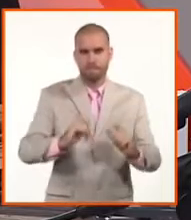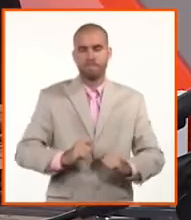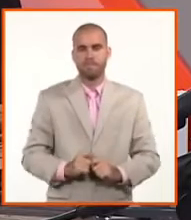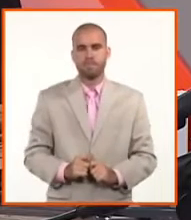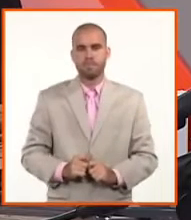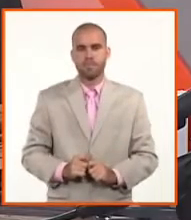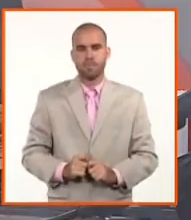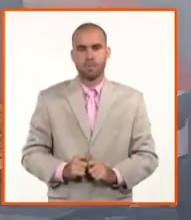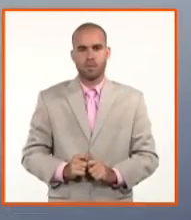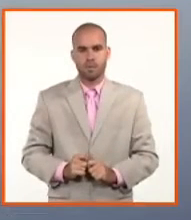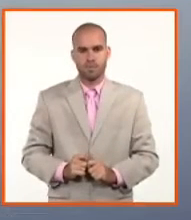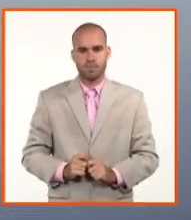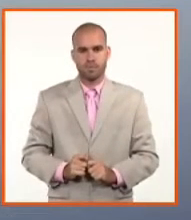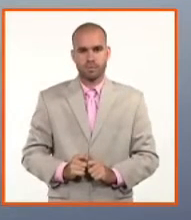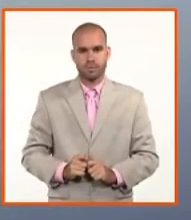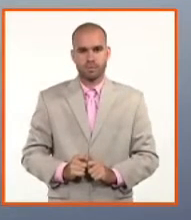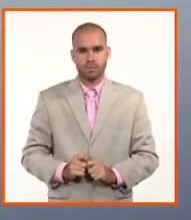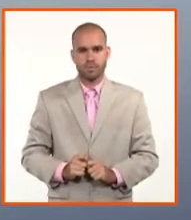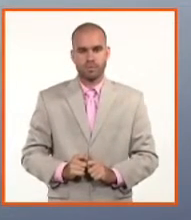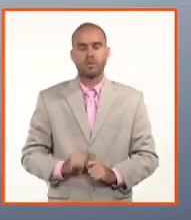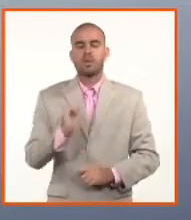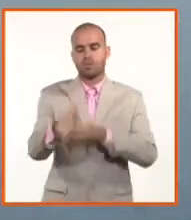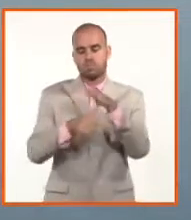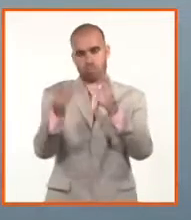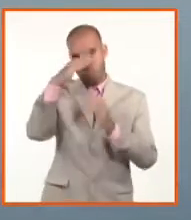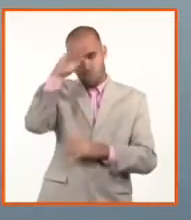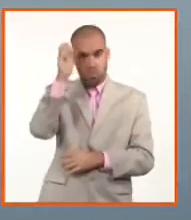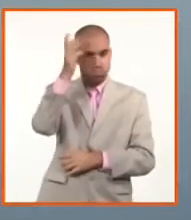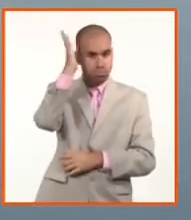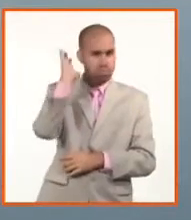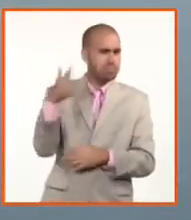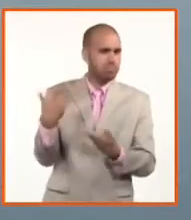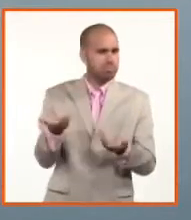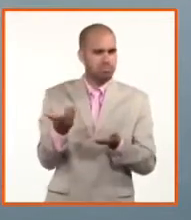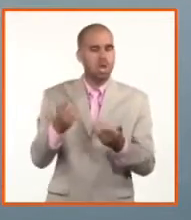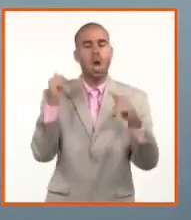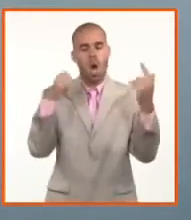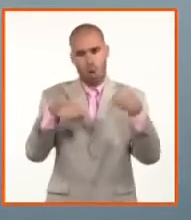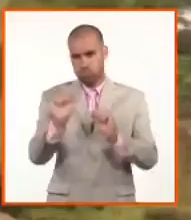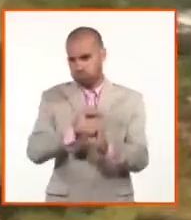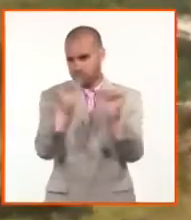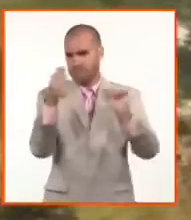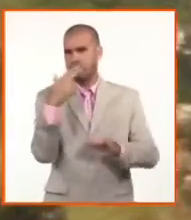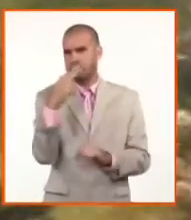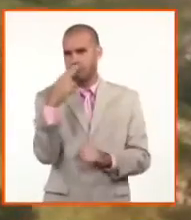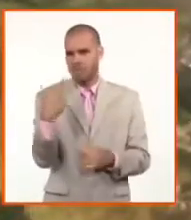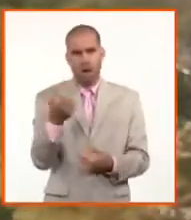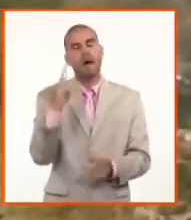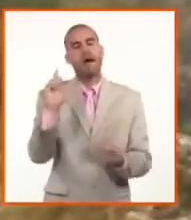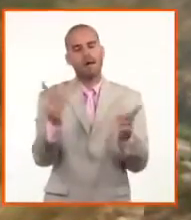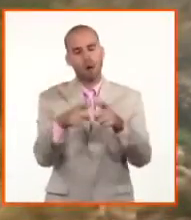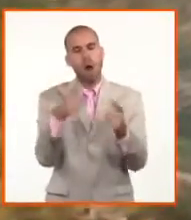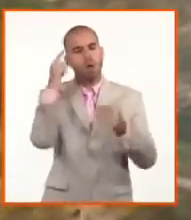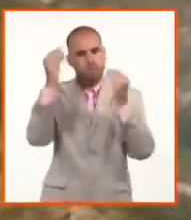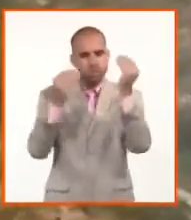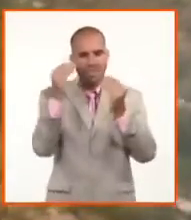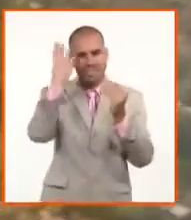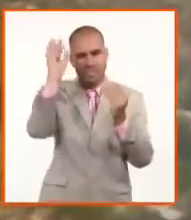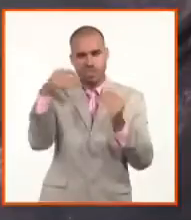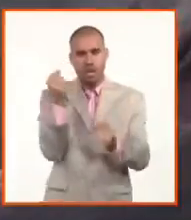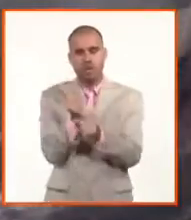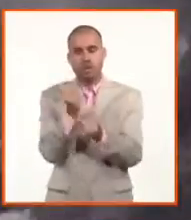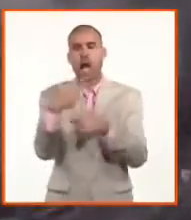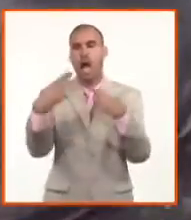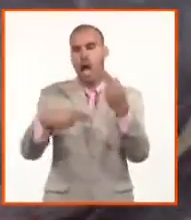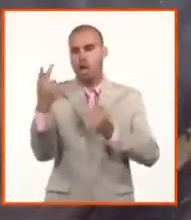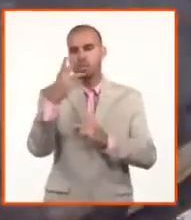secretario del partido y presidente de la República, Miguel Díaz-Canel Bermúdez, encabezó esta mañana la reunión de chequeo a las acciones de enfrentamiento